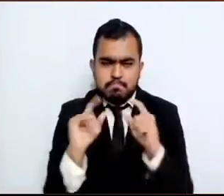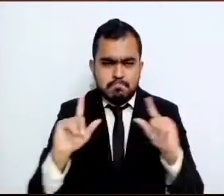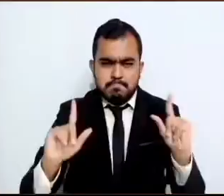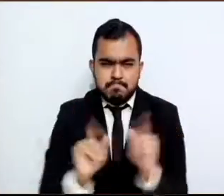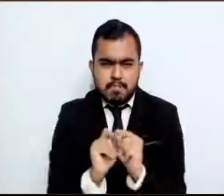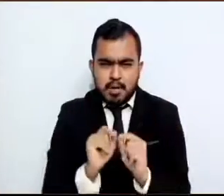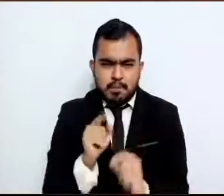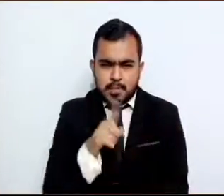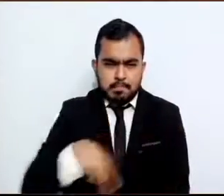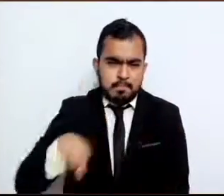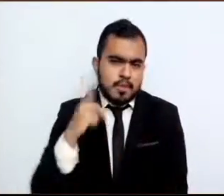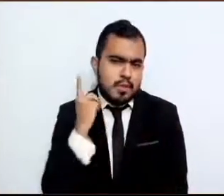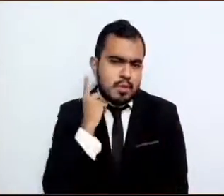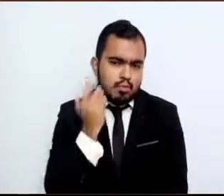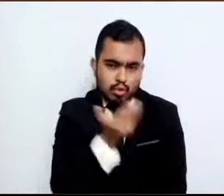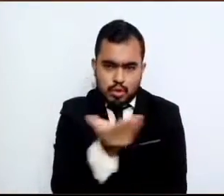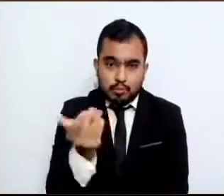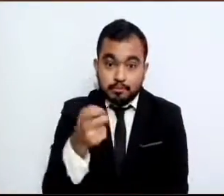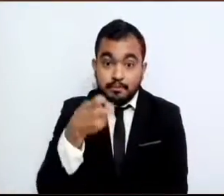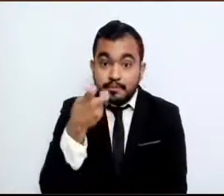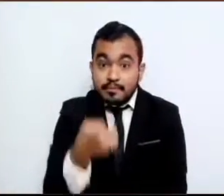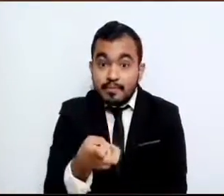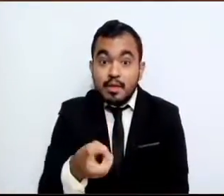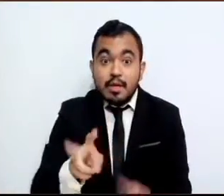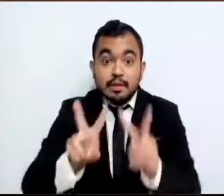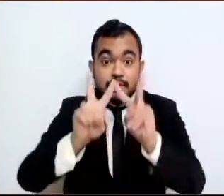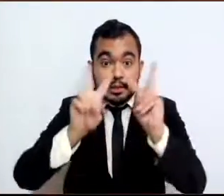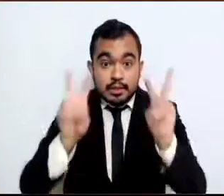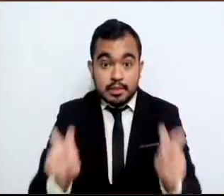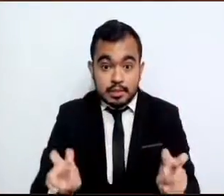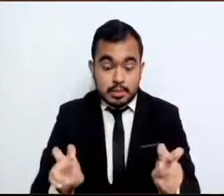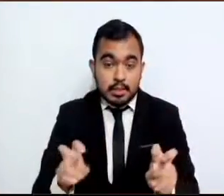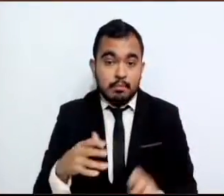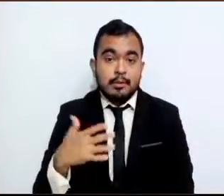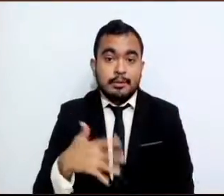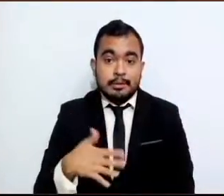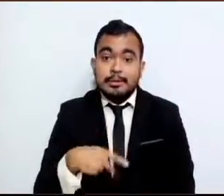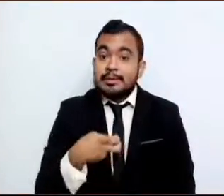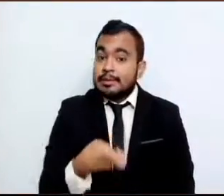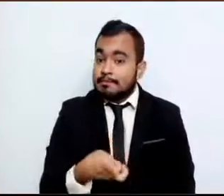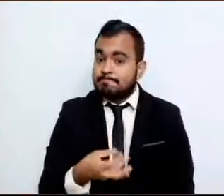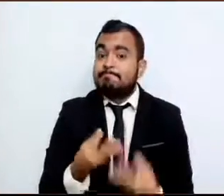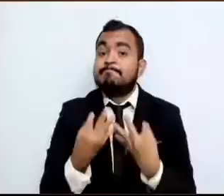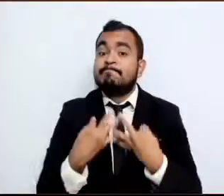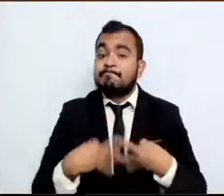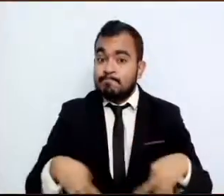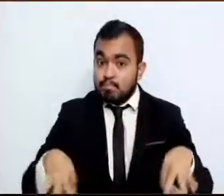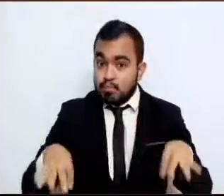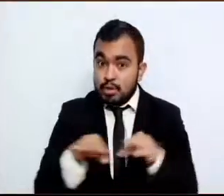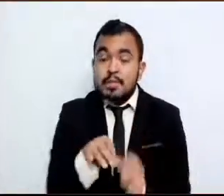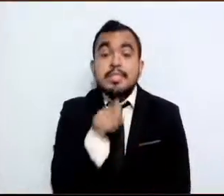Este tipo de temas son tan importantes como urgentes.